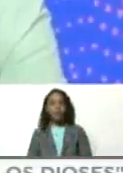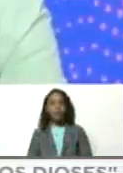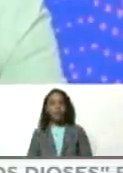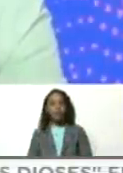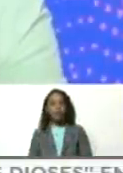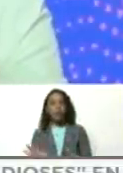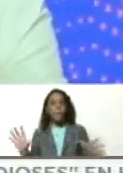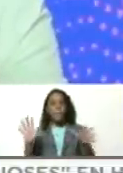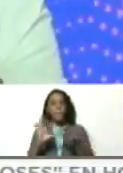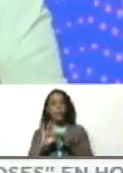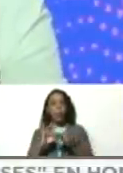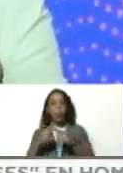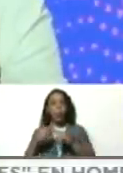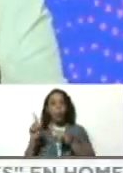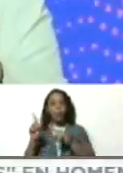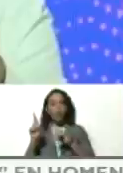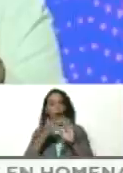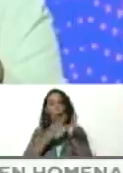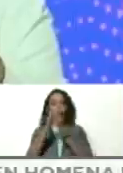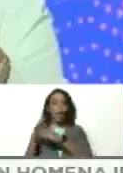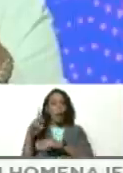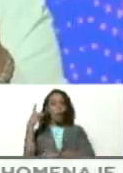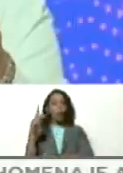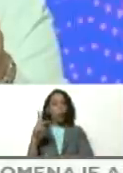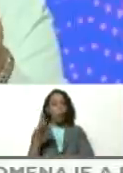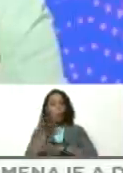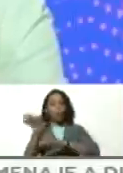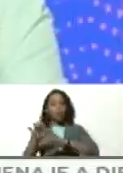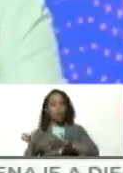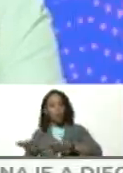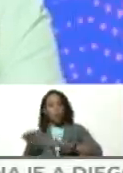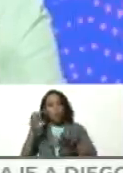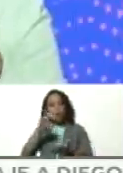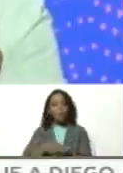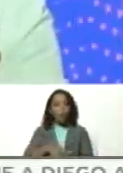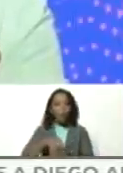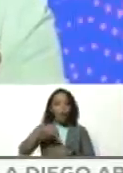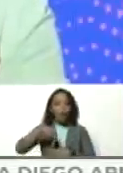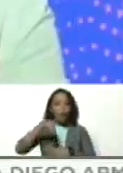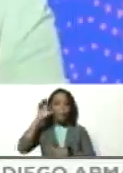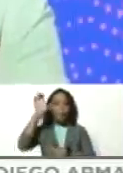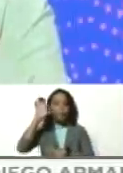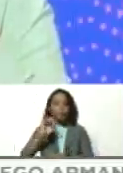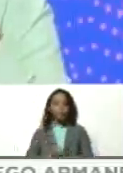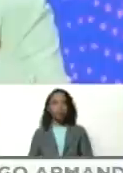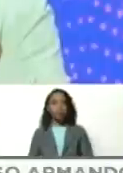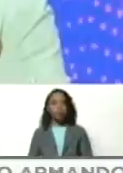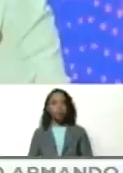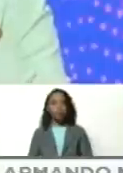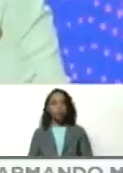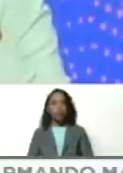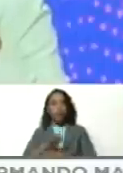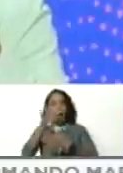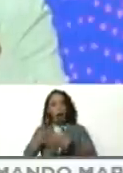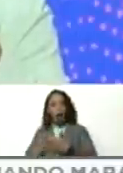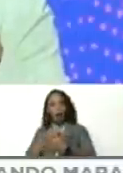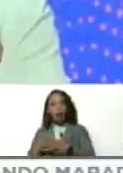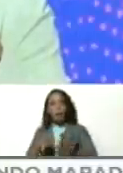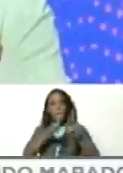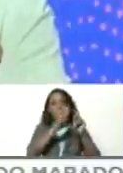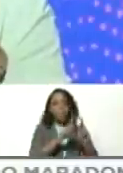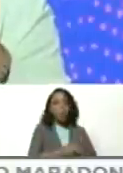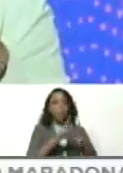enlazada con las otras comunidades, con la parroquia, con el municipio, con el estado y con el país. Agendas